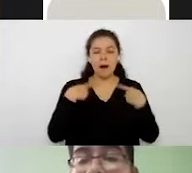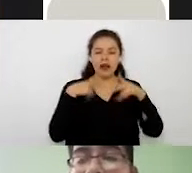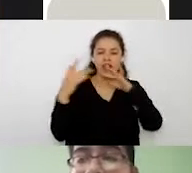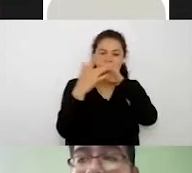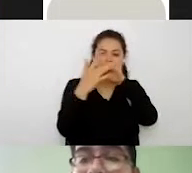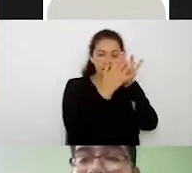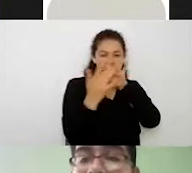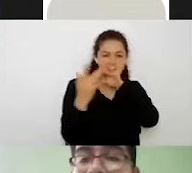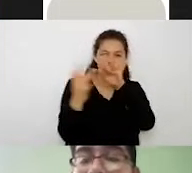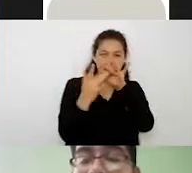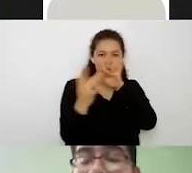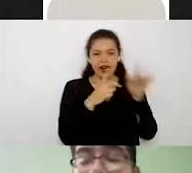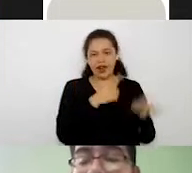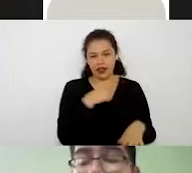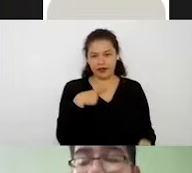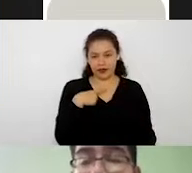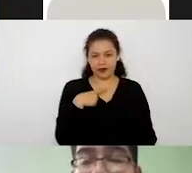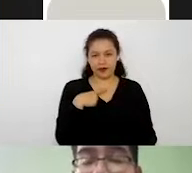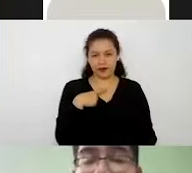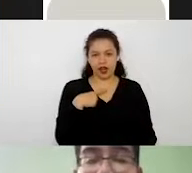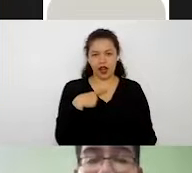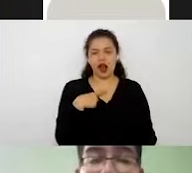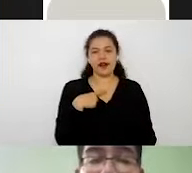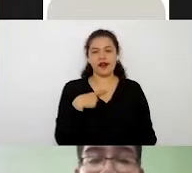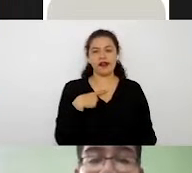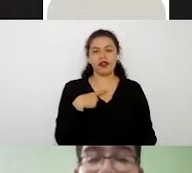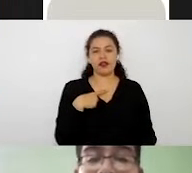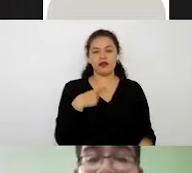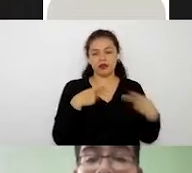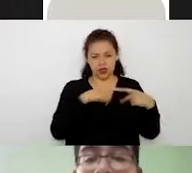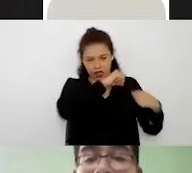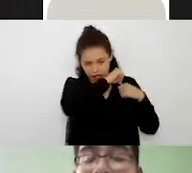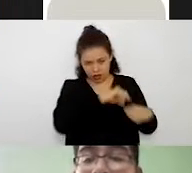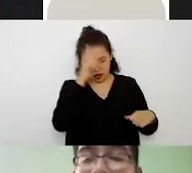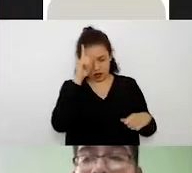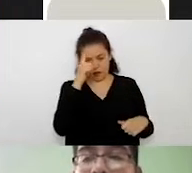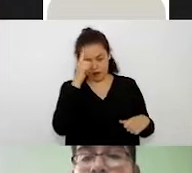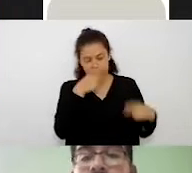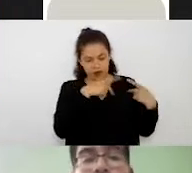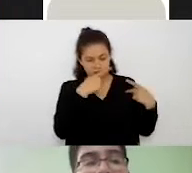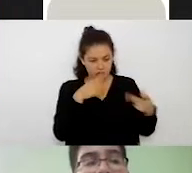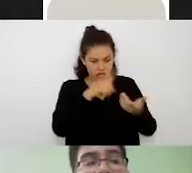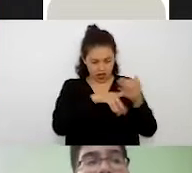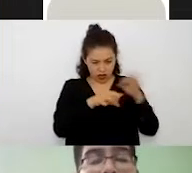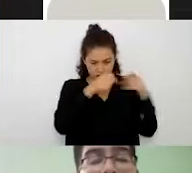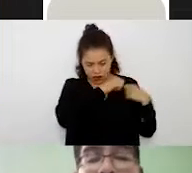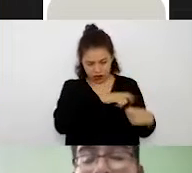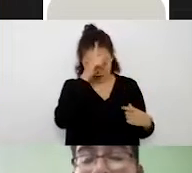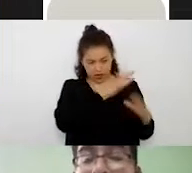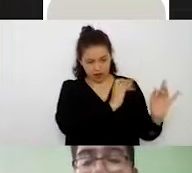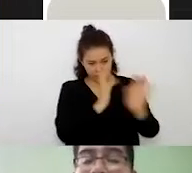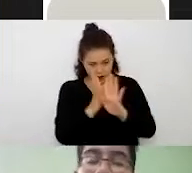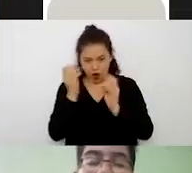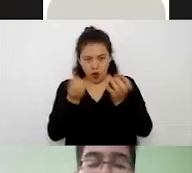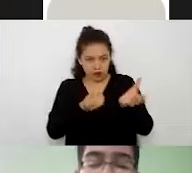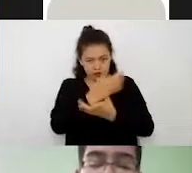dedique o el personal encargado de la evacuación y del repliegue en un edificio para